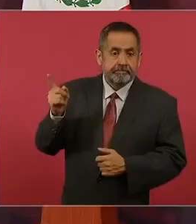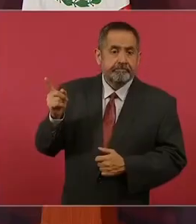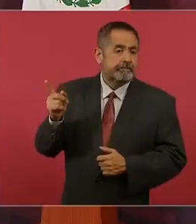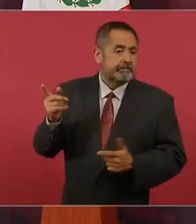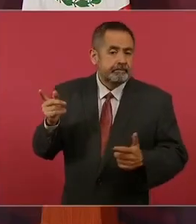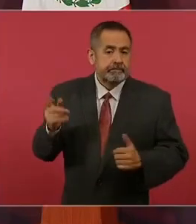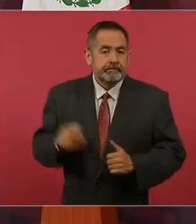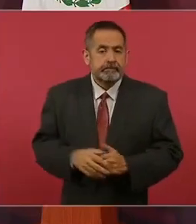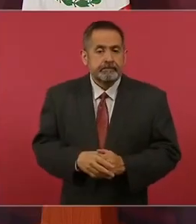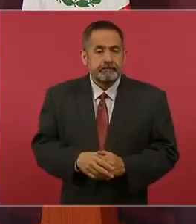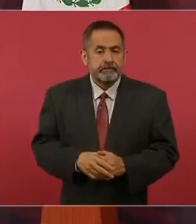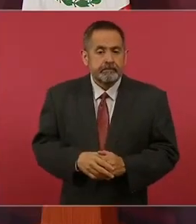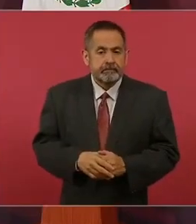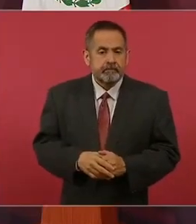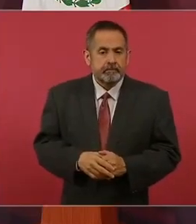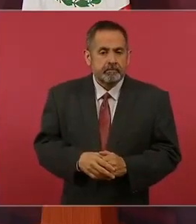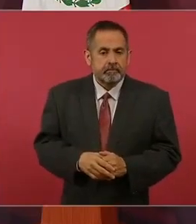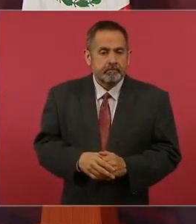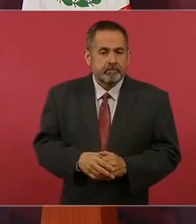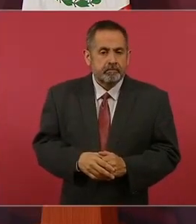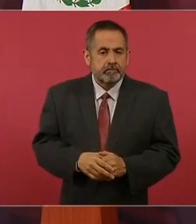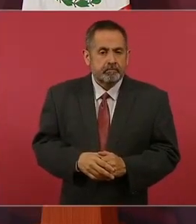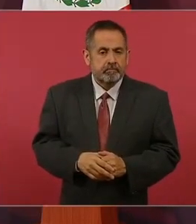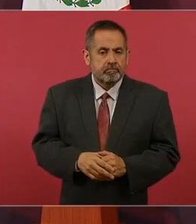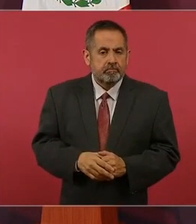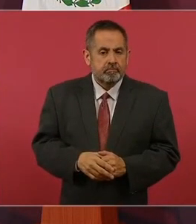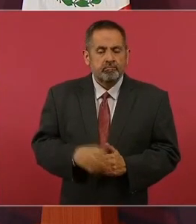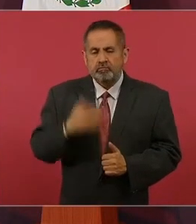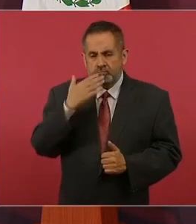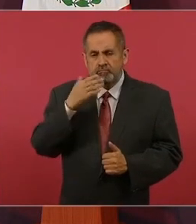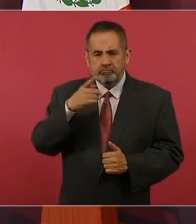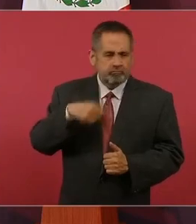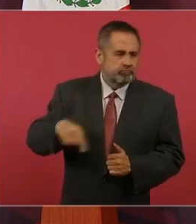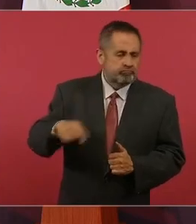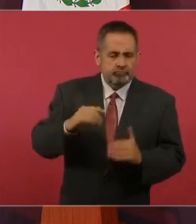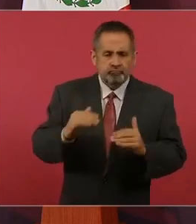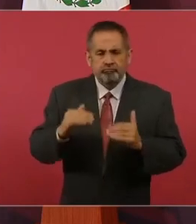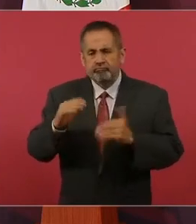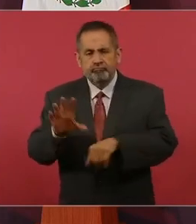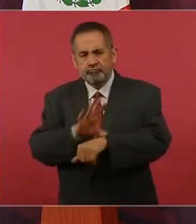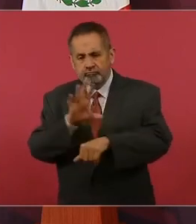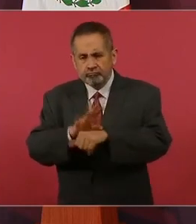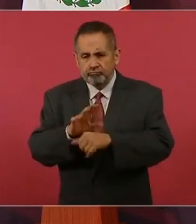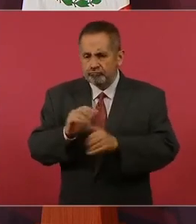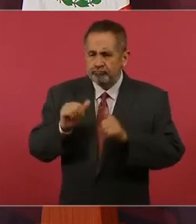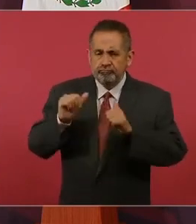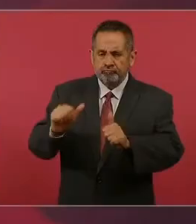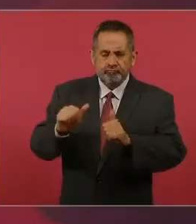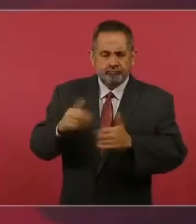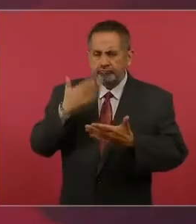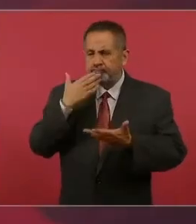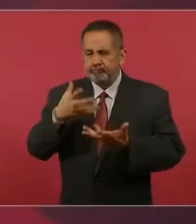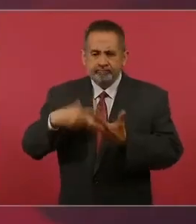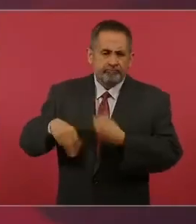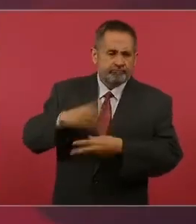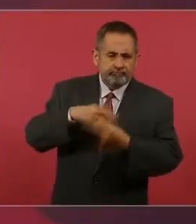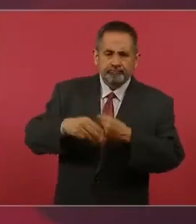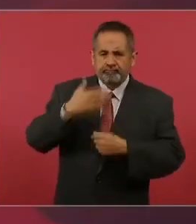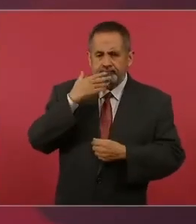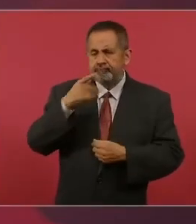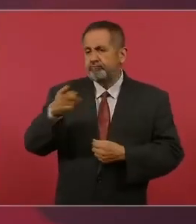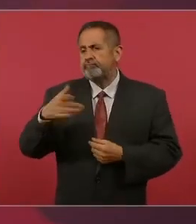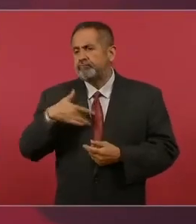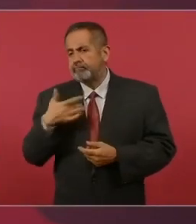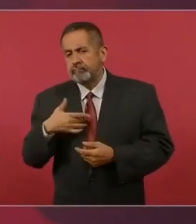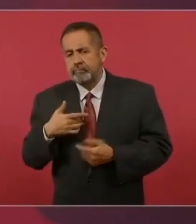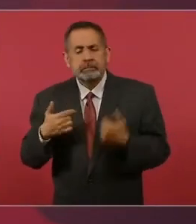porque sí está bien rescatar la soberanía energética y la gente. ¿Y yo en